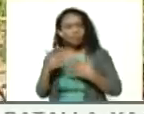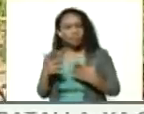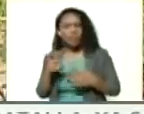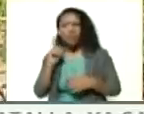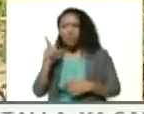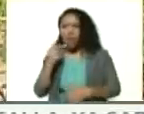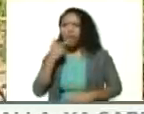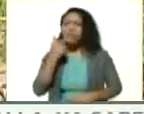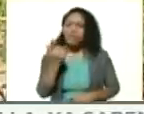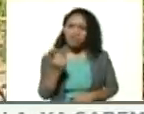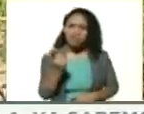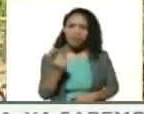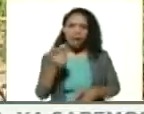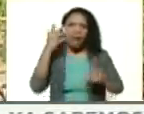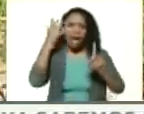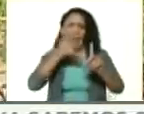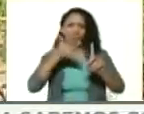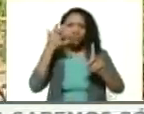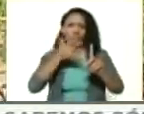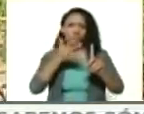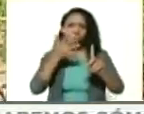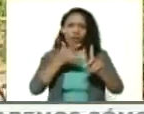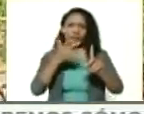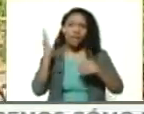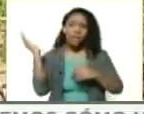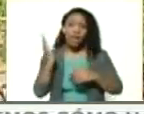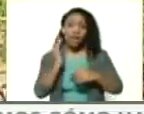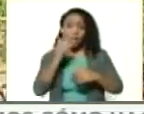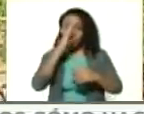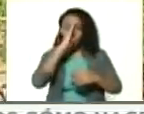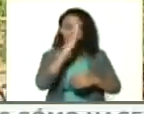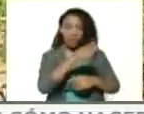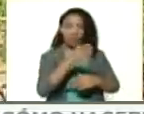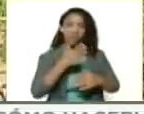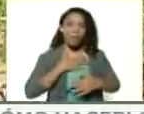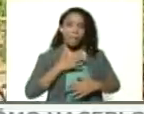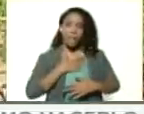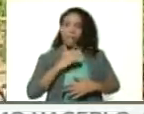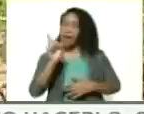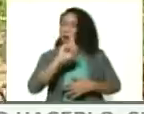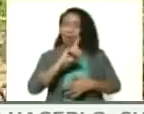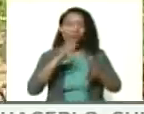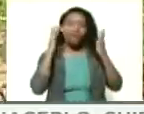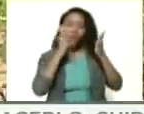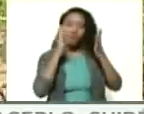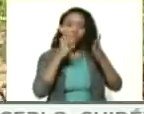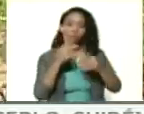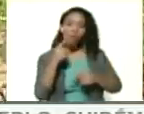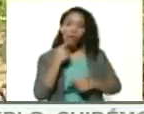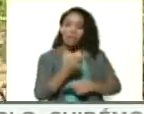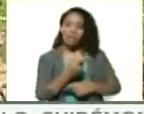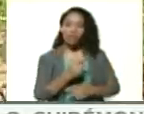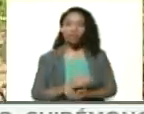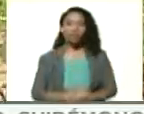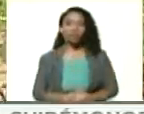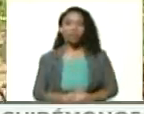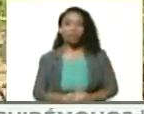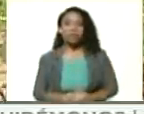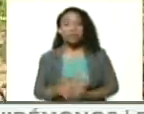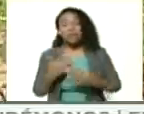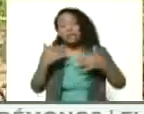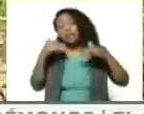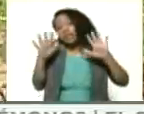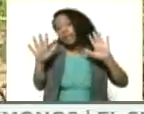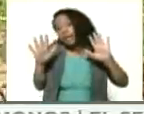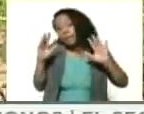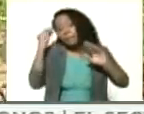le dijiste que las instrucciones venían directamente de mí, que no eran una sugerencia como él las había tomado. Quizá había